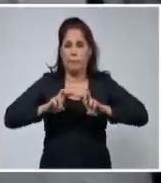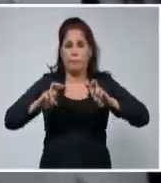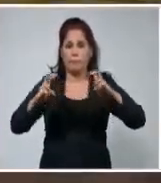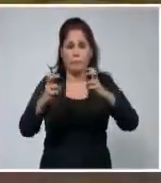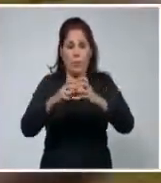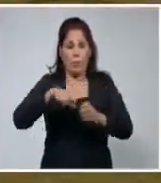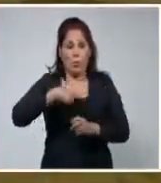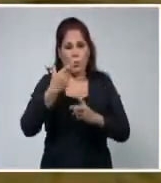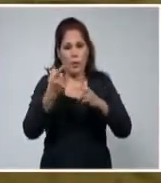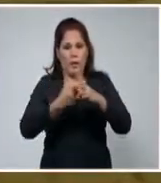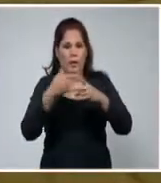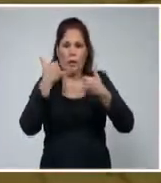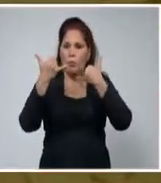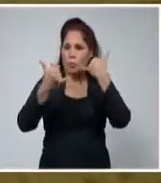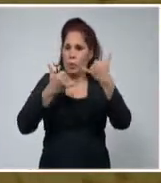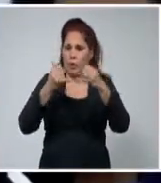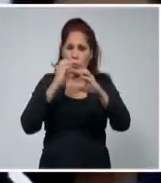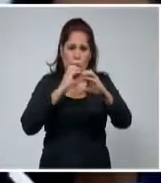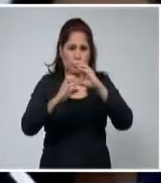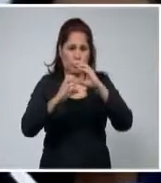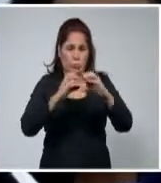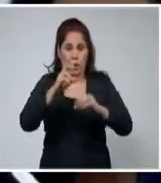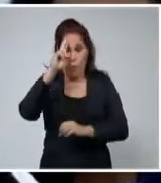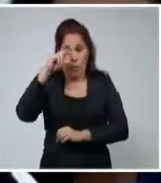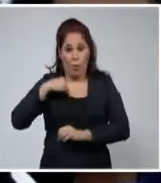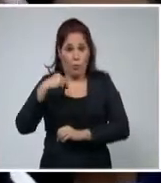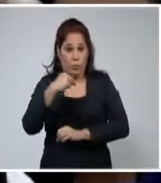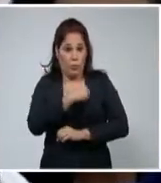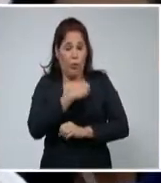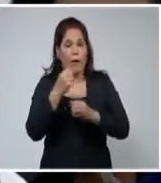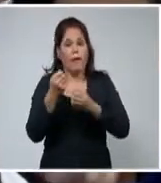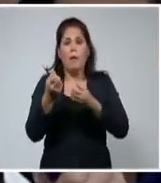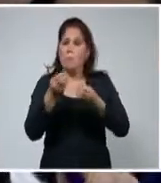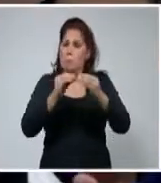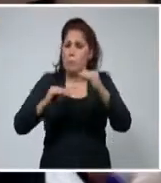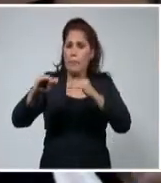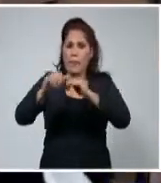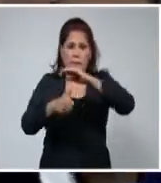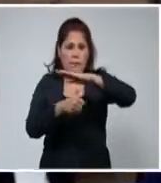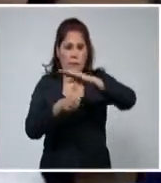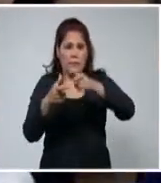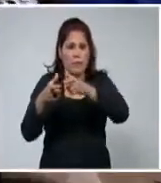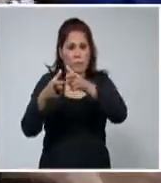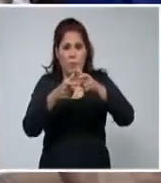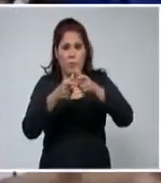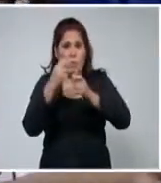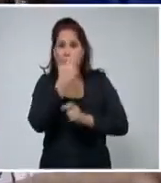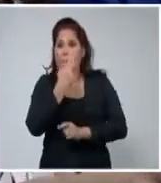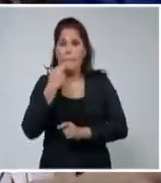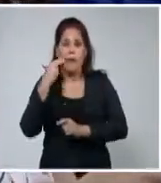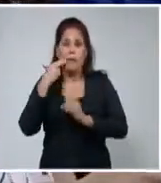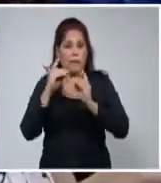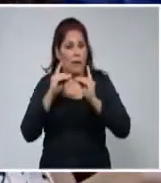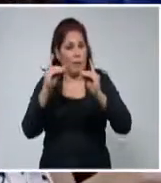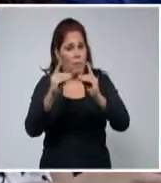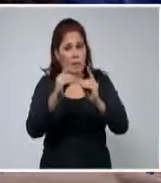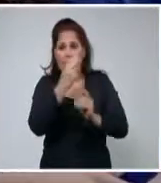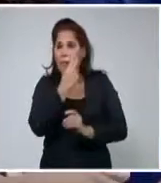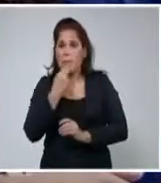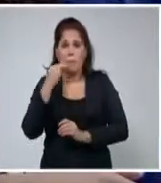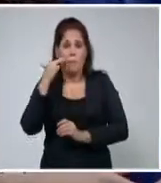comunicación. Se realizará un intercambio con el doctor en Ciencias Históricas y presidente de la Sociedad Cultural José Martí y la oficina del programa martiano,